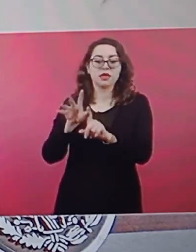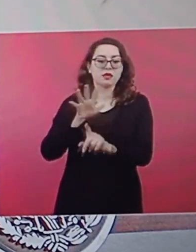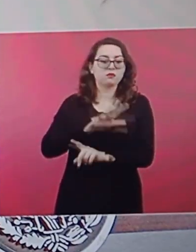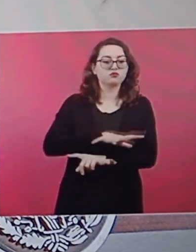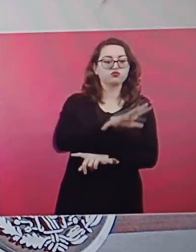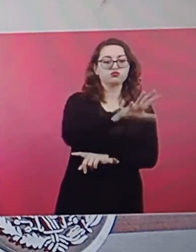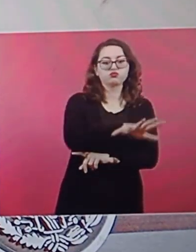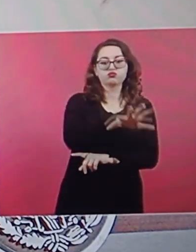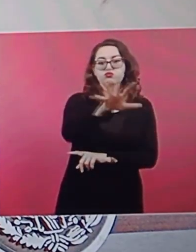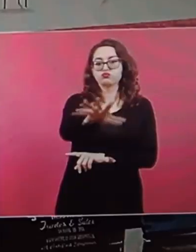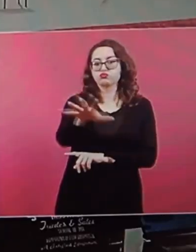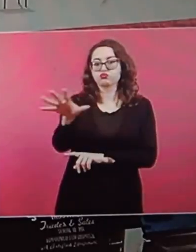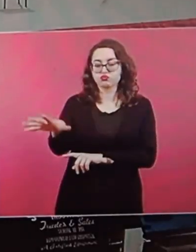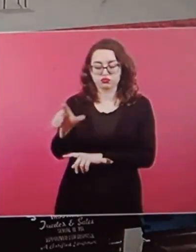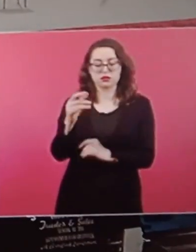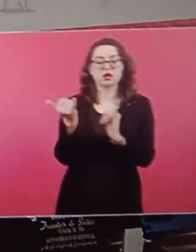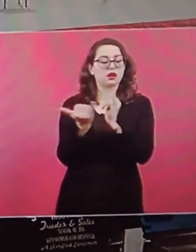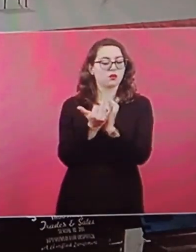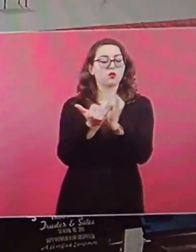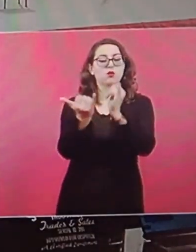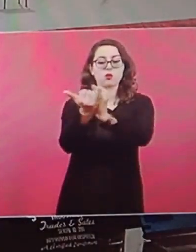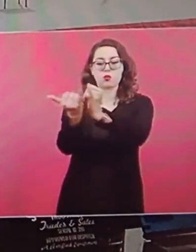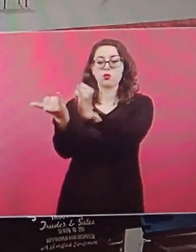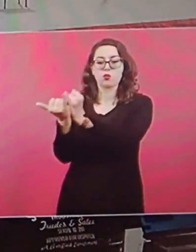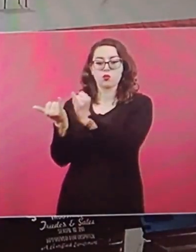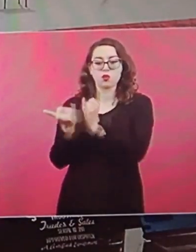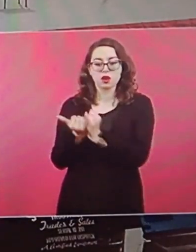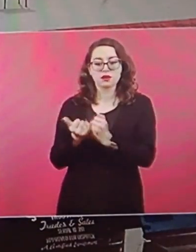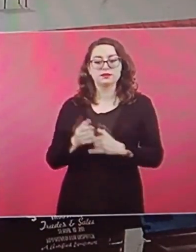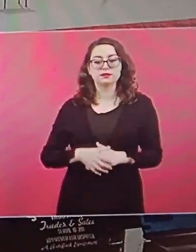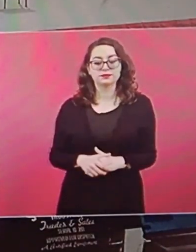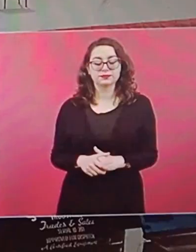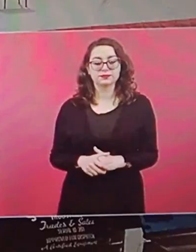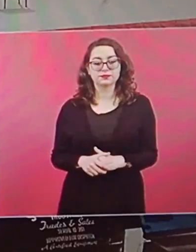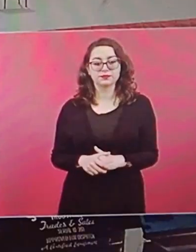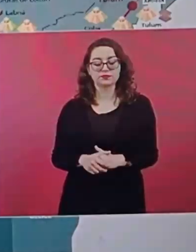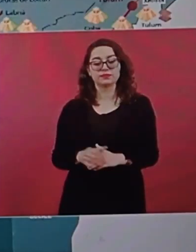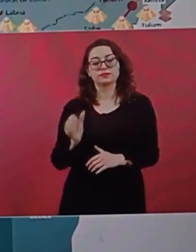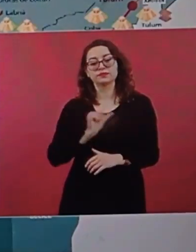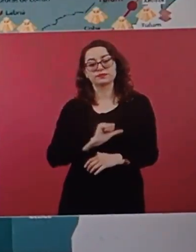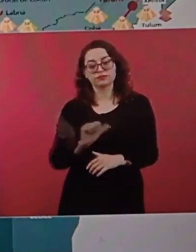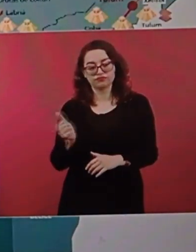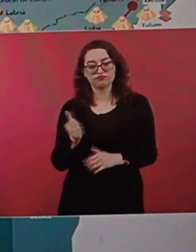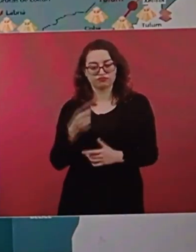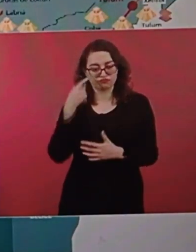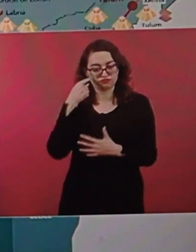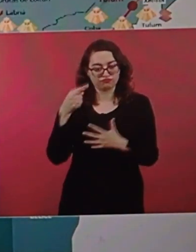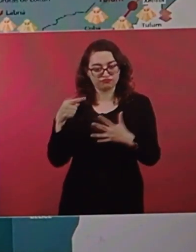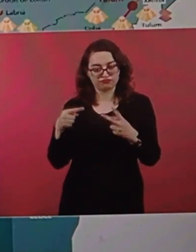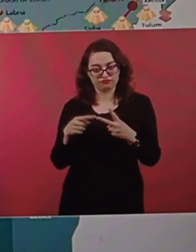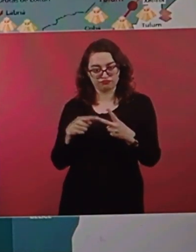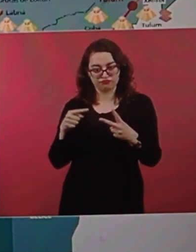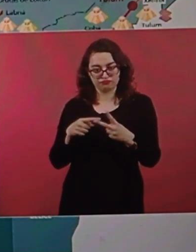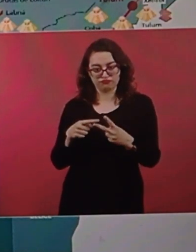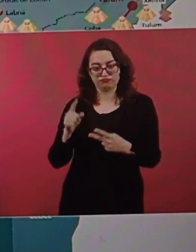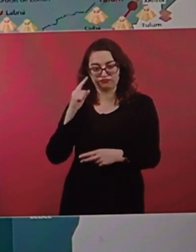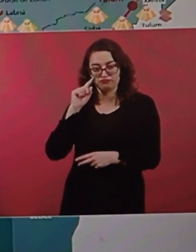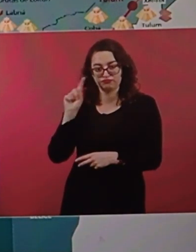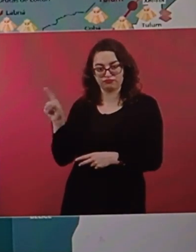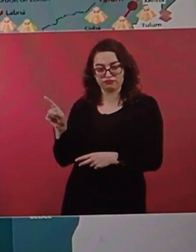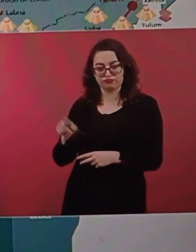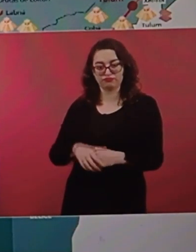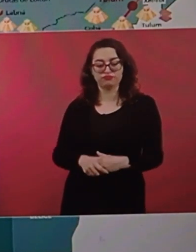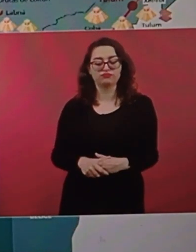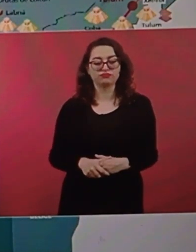Lo que se está recuperando en la ruta del Tren Maya. Y el otro componente que se... Es increíble porque